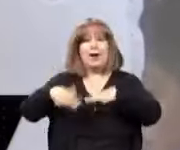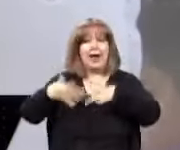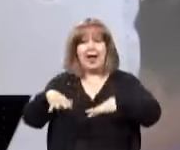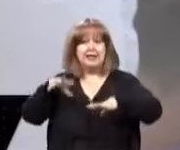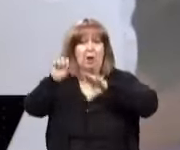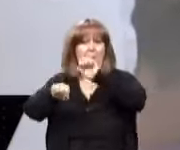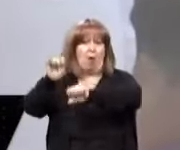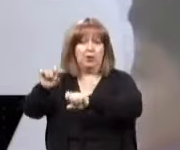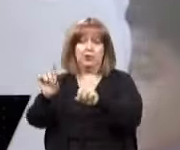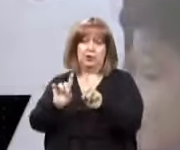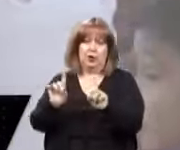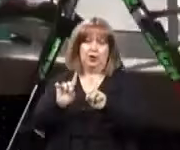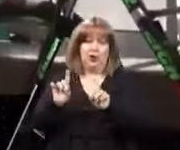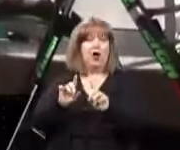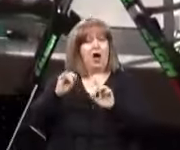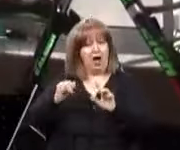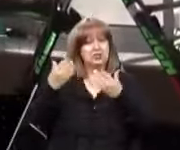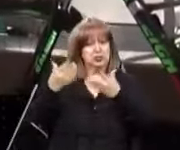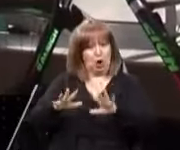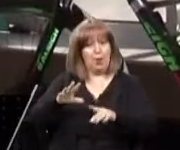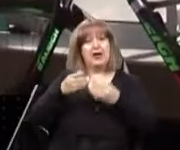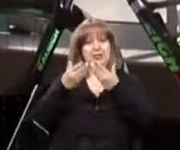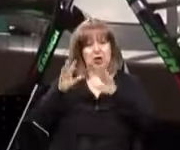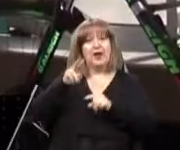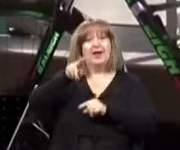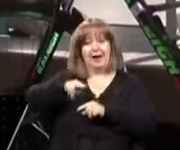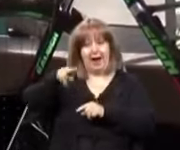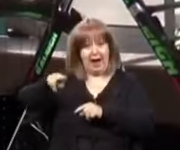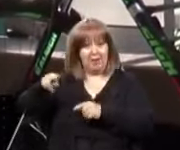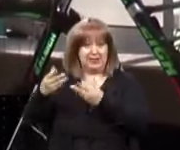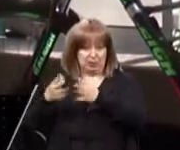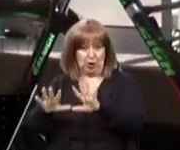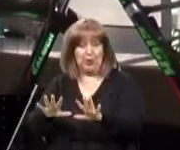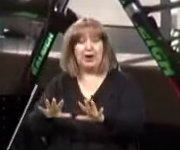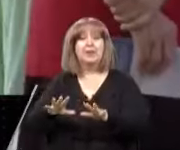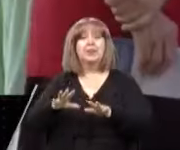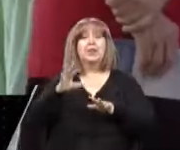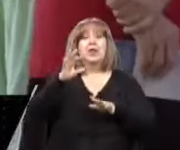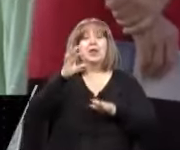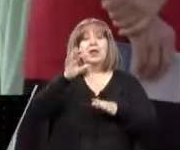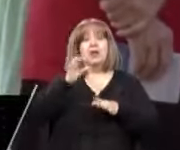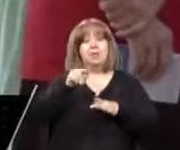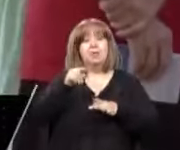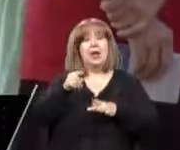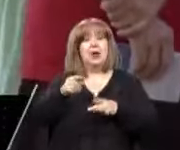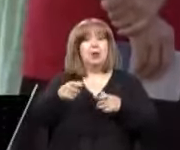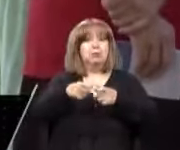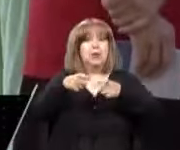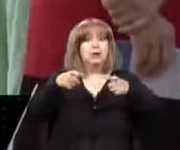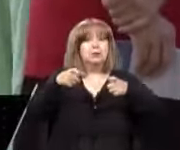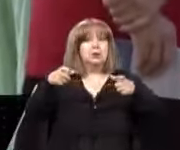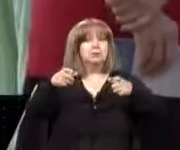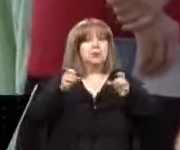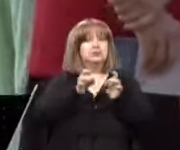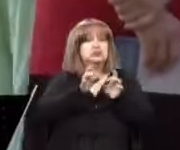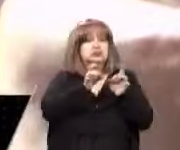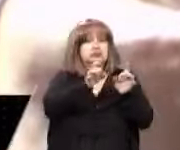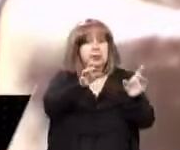de demanda de camas de unidades críticas como lo hemos tenido en otras olas. Este aumento de casos tiene